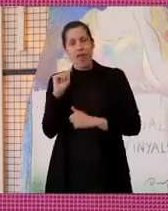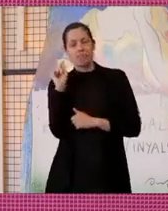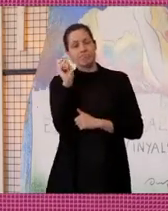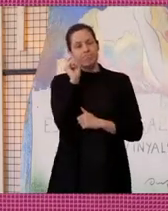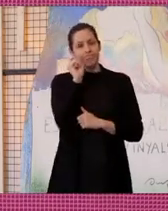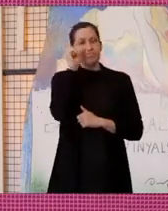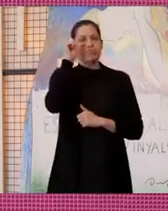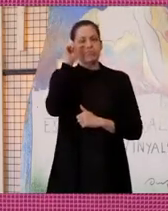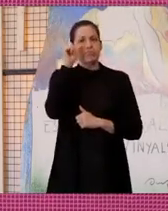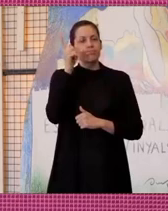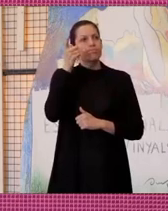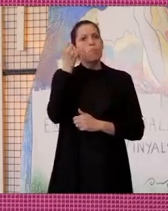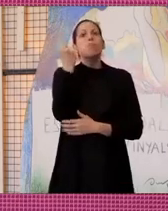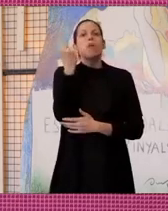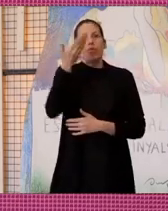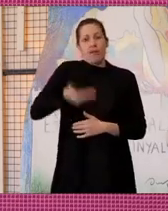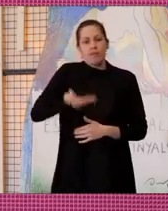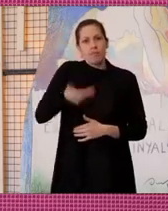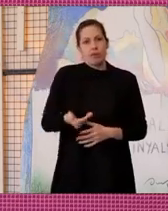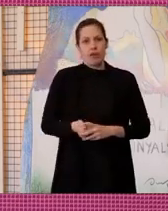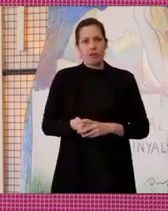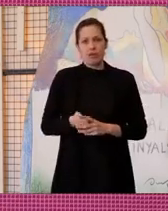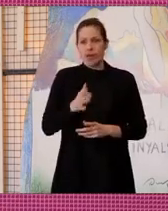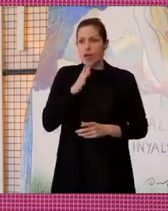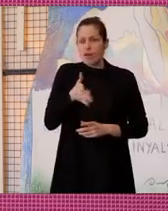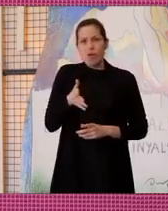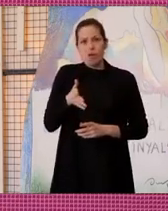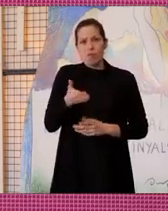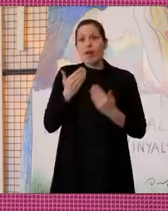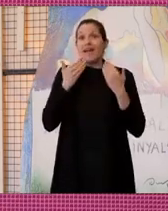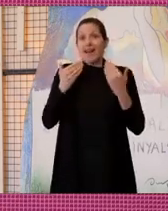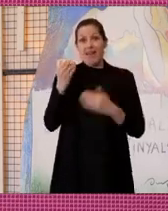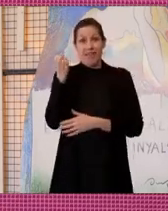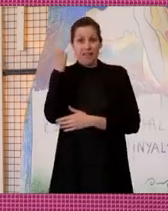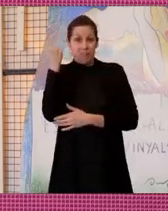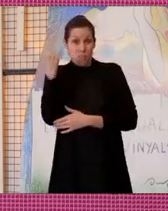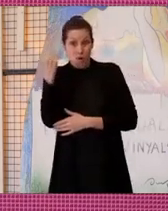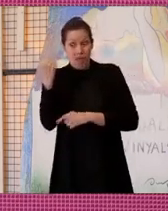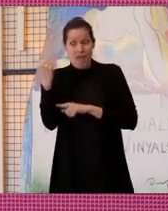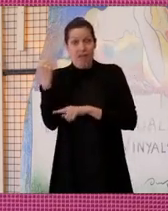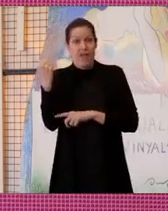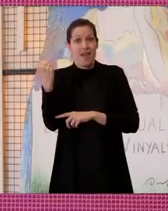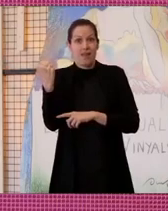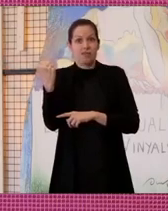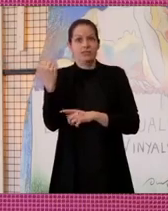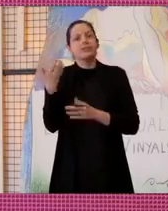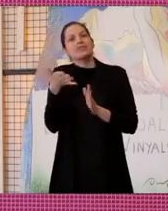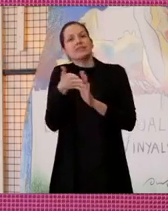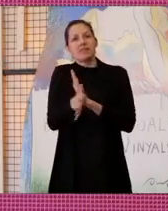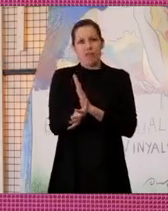que el poder es el que cambia la situación de las mujeres y entonces actualmente